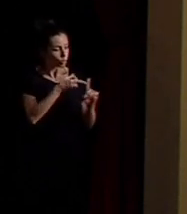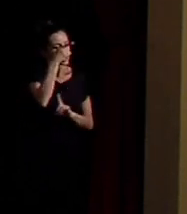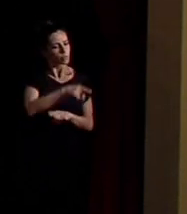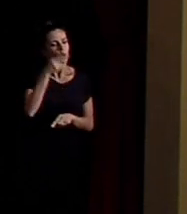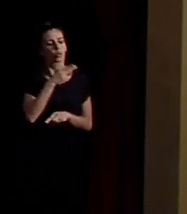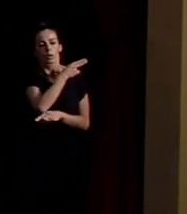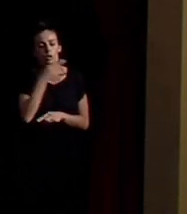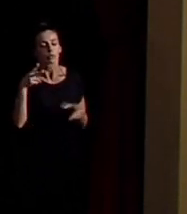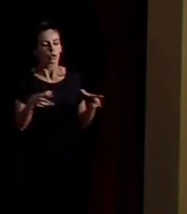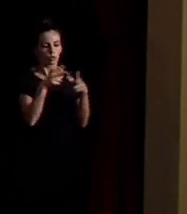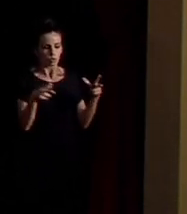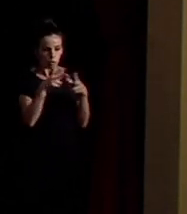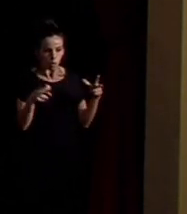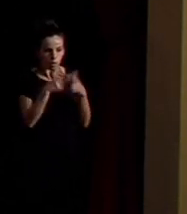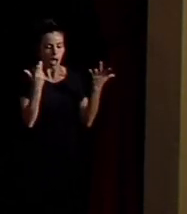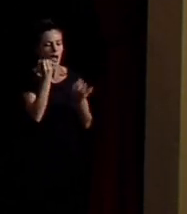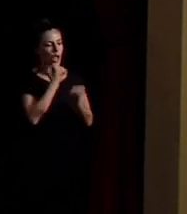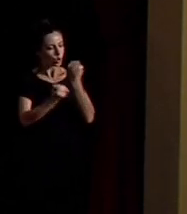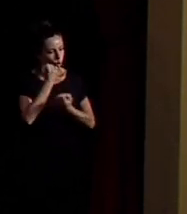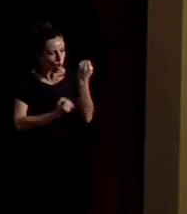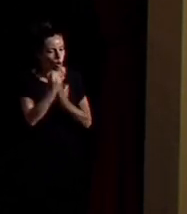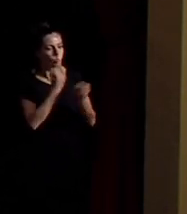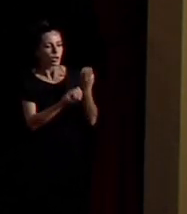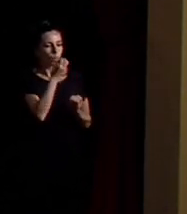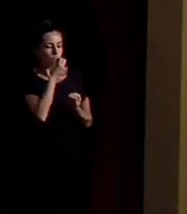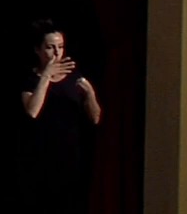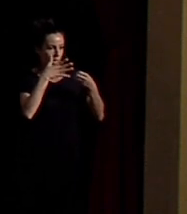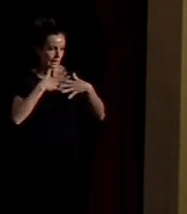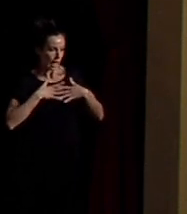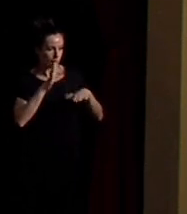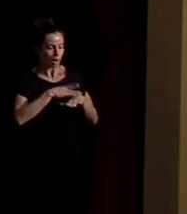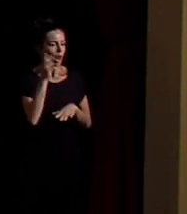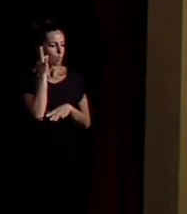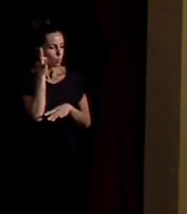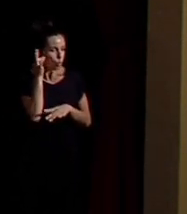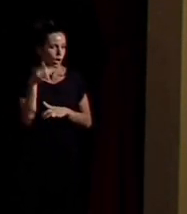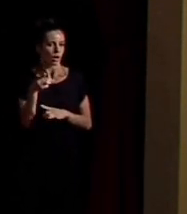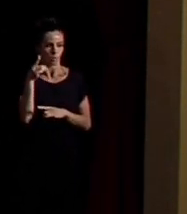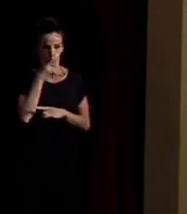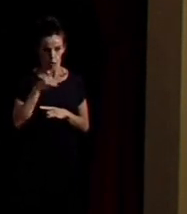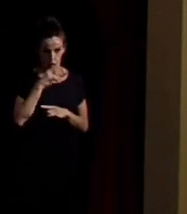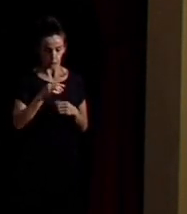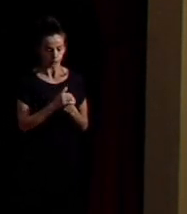compromiso social, económico y de bienestar con las mujeres prostituidas.